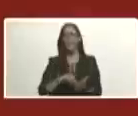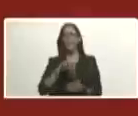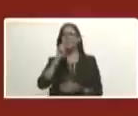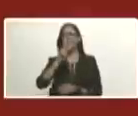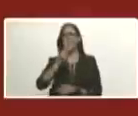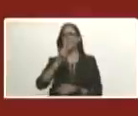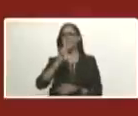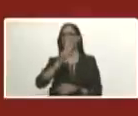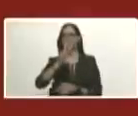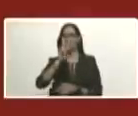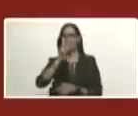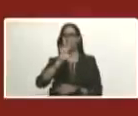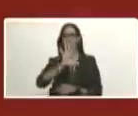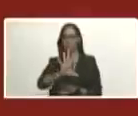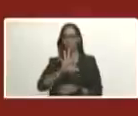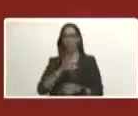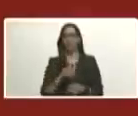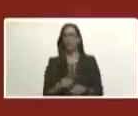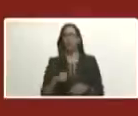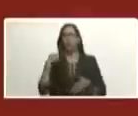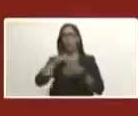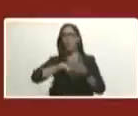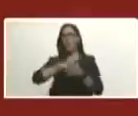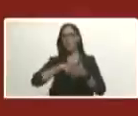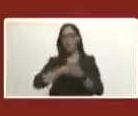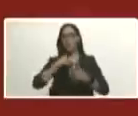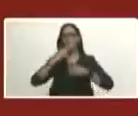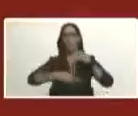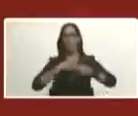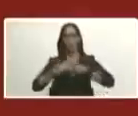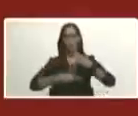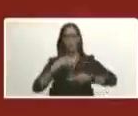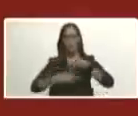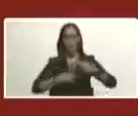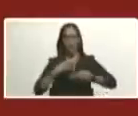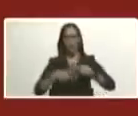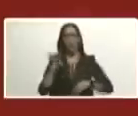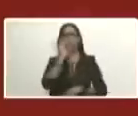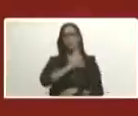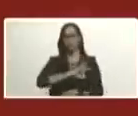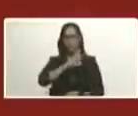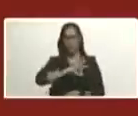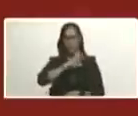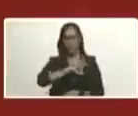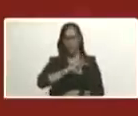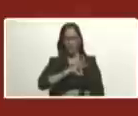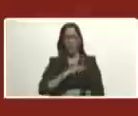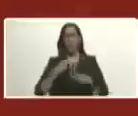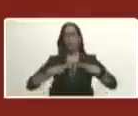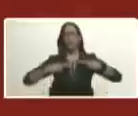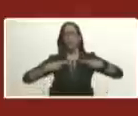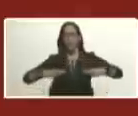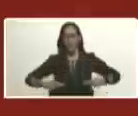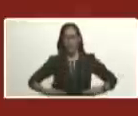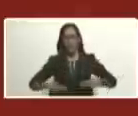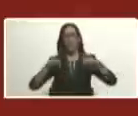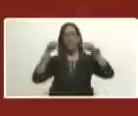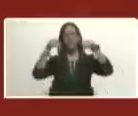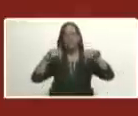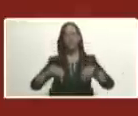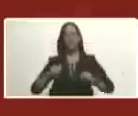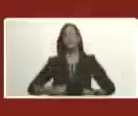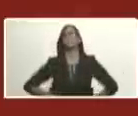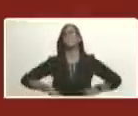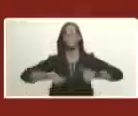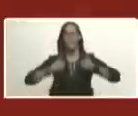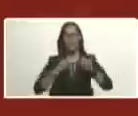2.325 combatientes, revolucionarios, socialistas, humanistas y hoy, más que